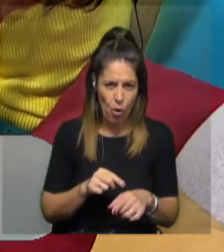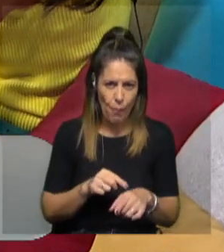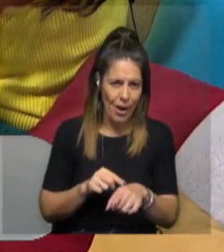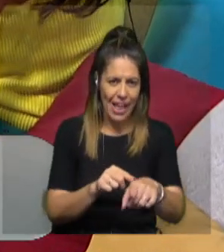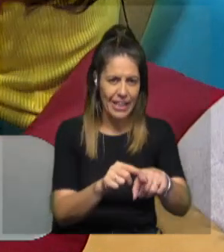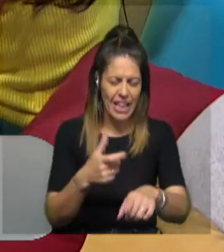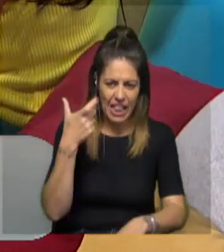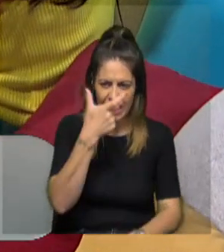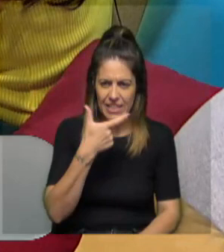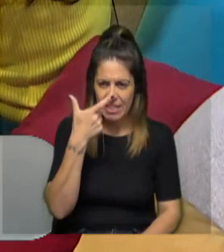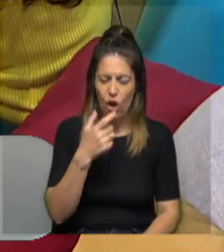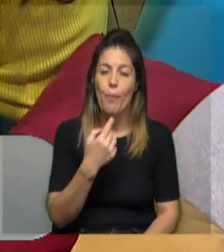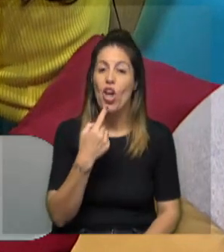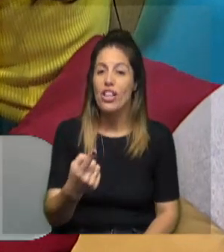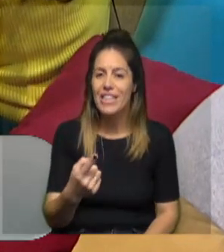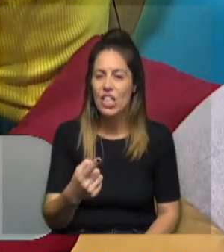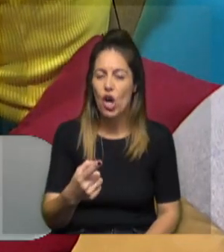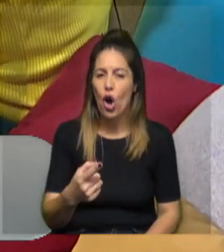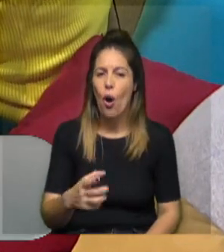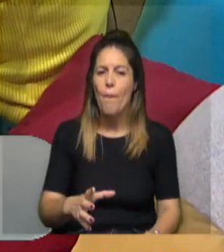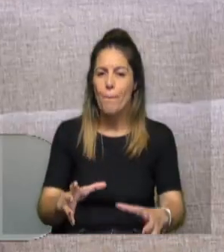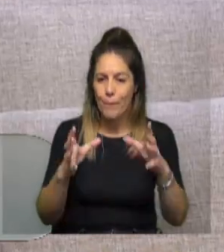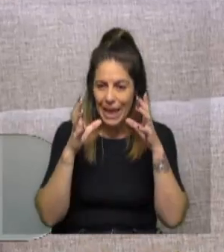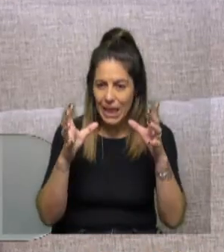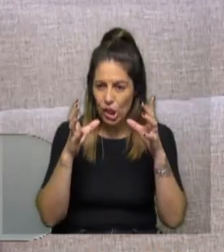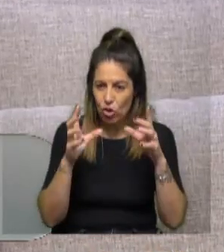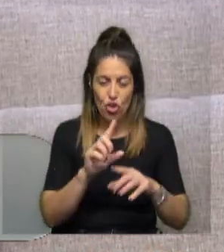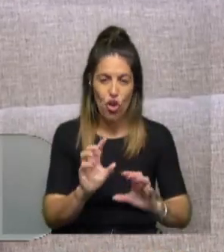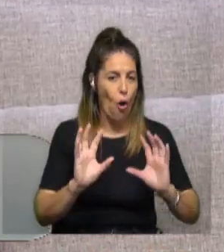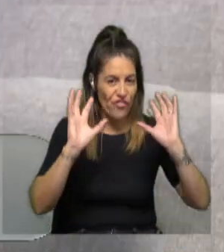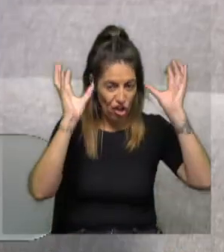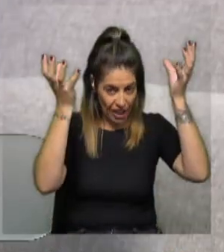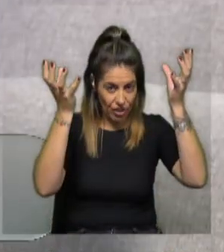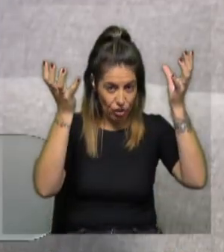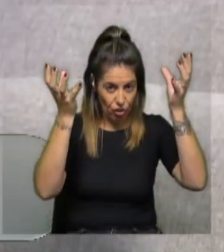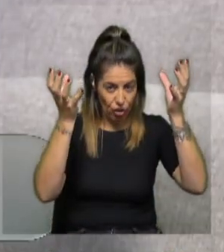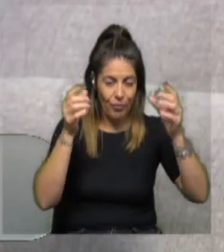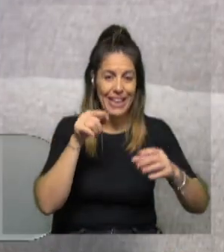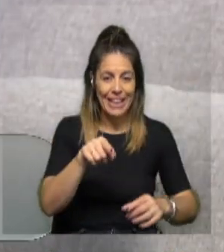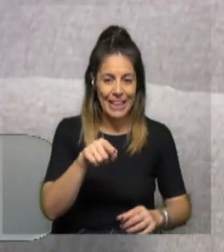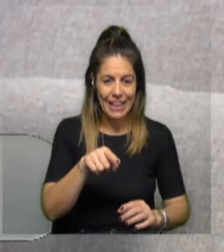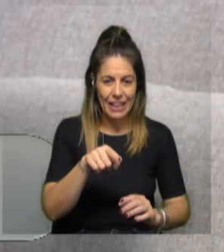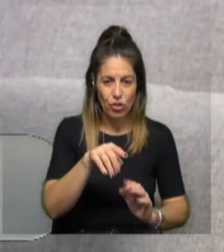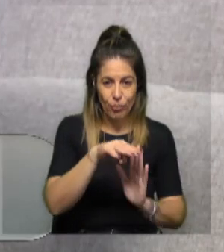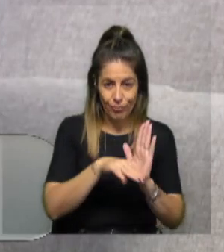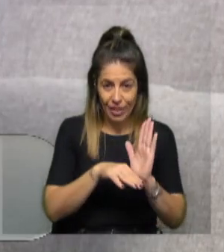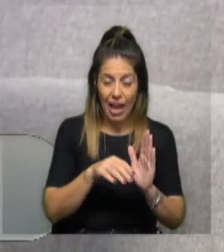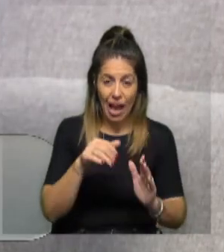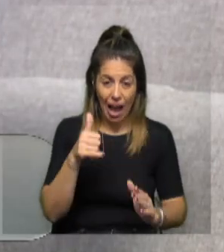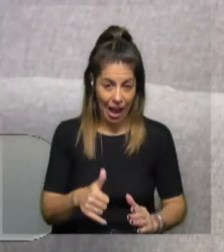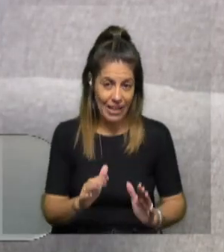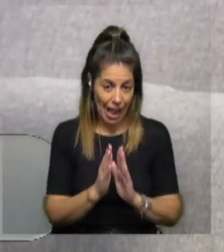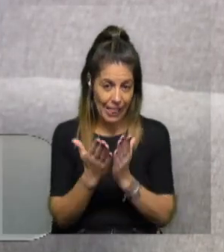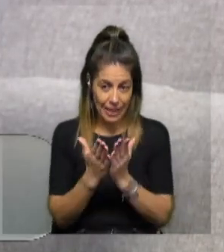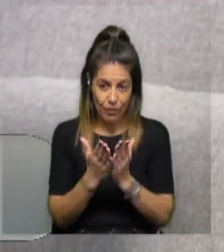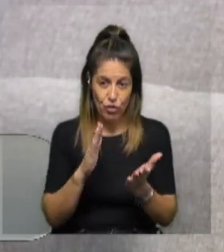realidad... Él dijo peligroso, no agresivo. Peligroso. Porque en realidad esto hay bibliografía sobre esto, no es